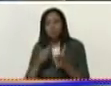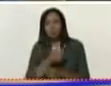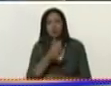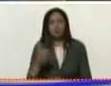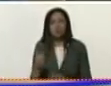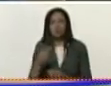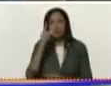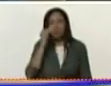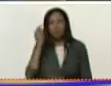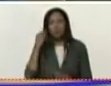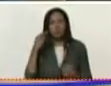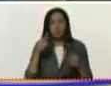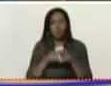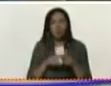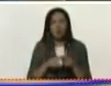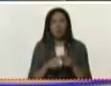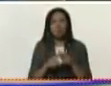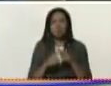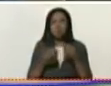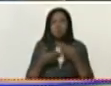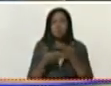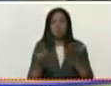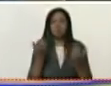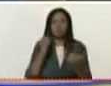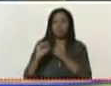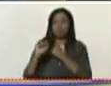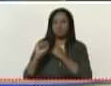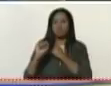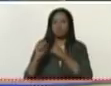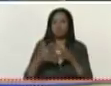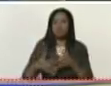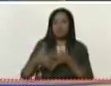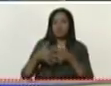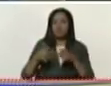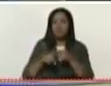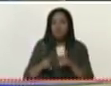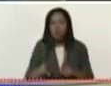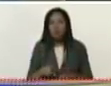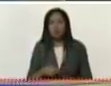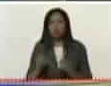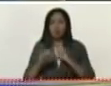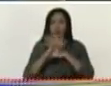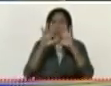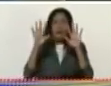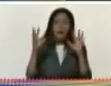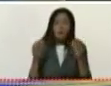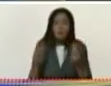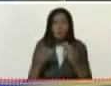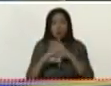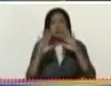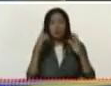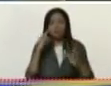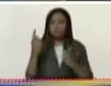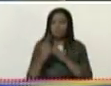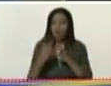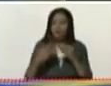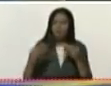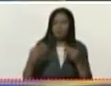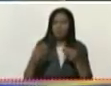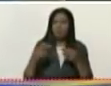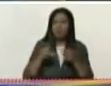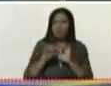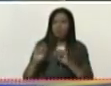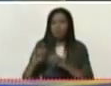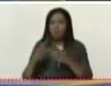todas, con su mensaje antiimperialista, claro, muy claro, frente al imperio romano y a todos